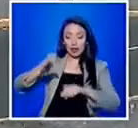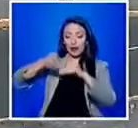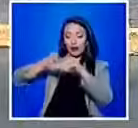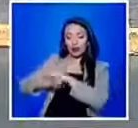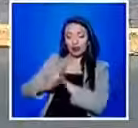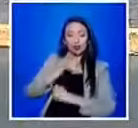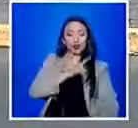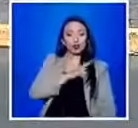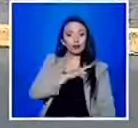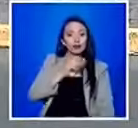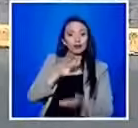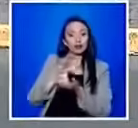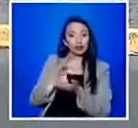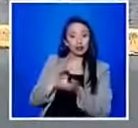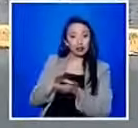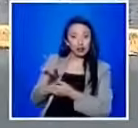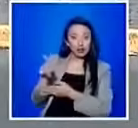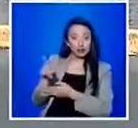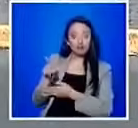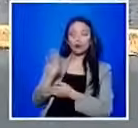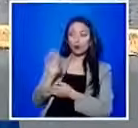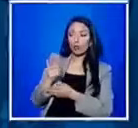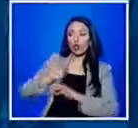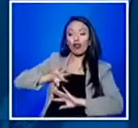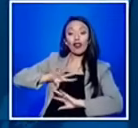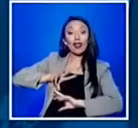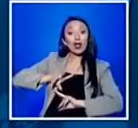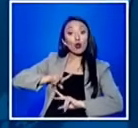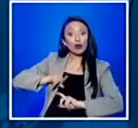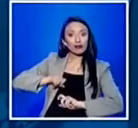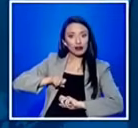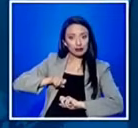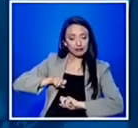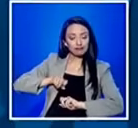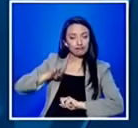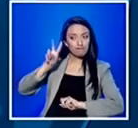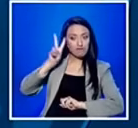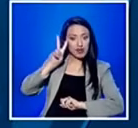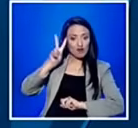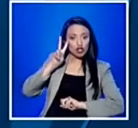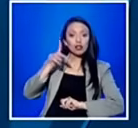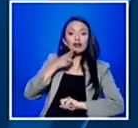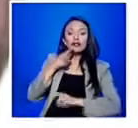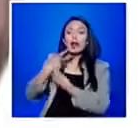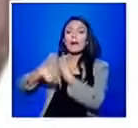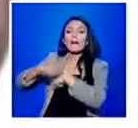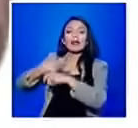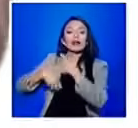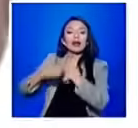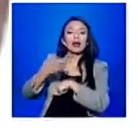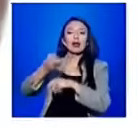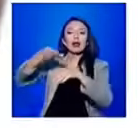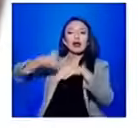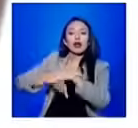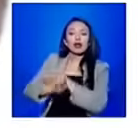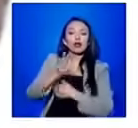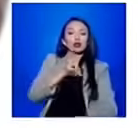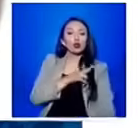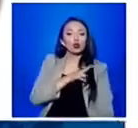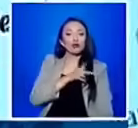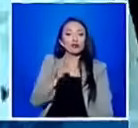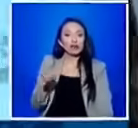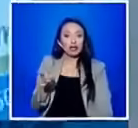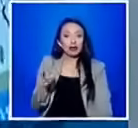ingreso a instituciones de educación superior, delincuentes ofertan cupos para la Universidad Central en redes sociales, a un costo que